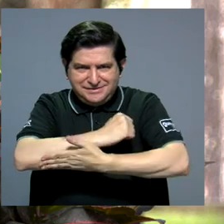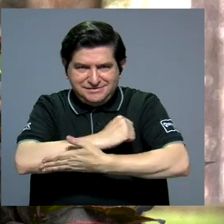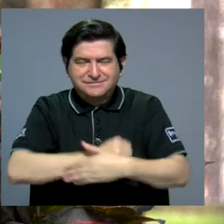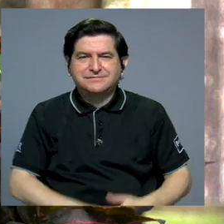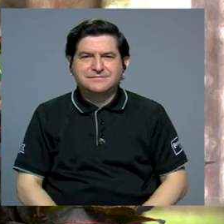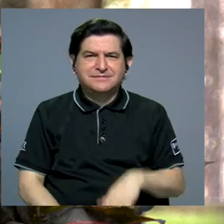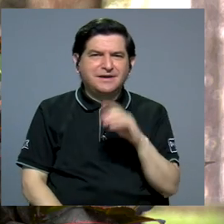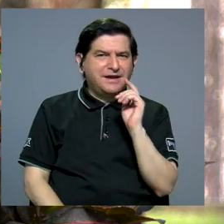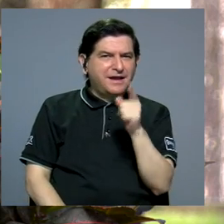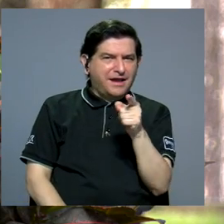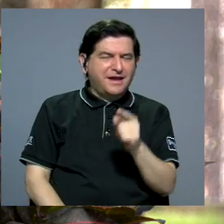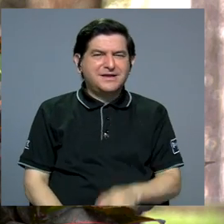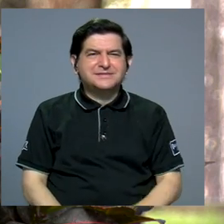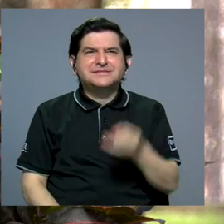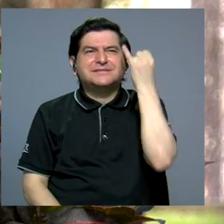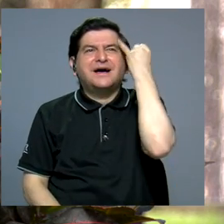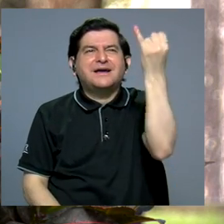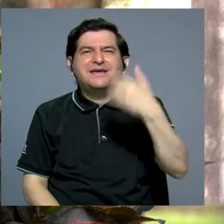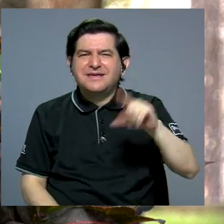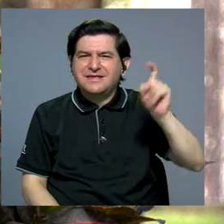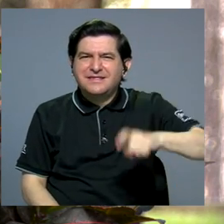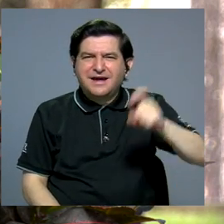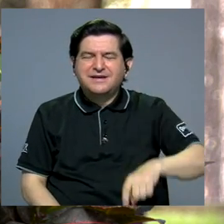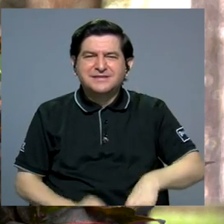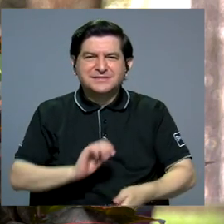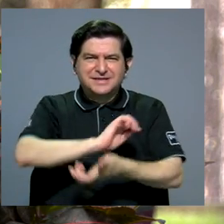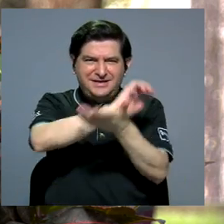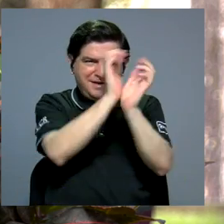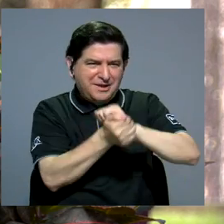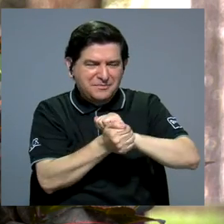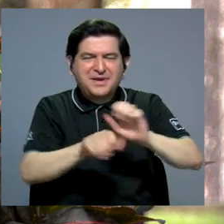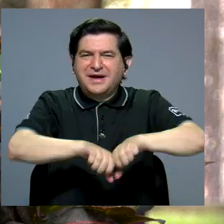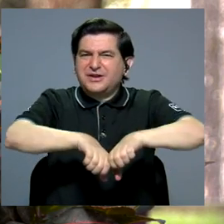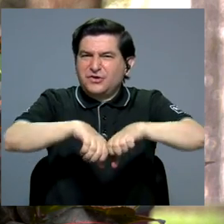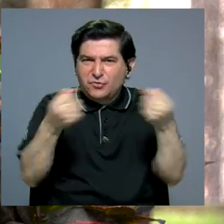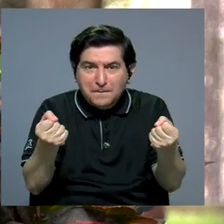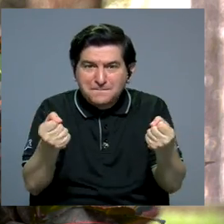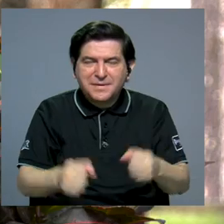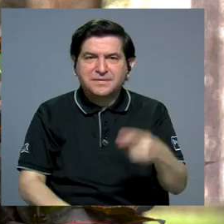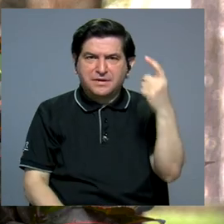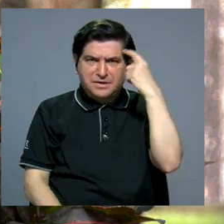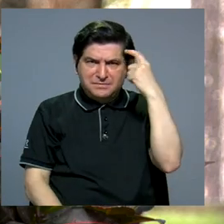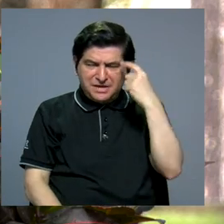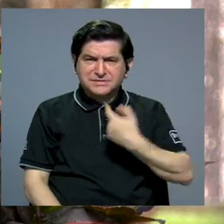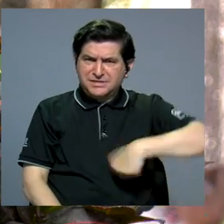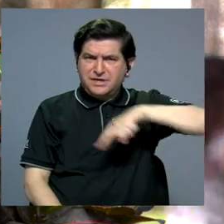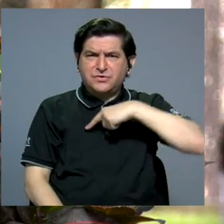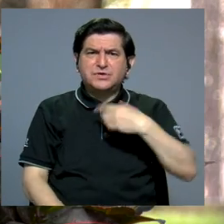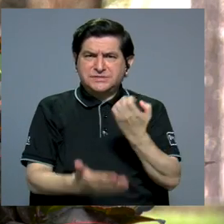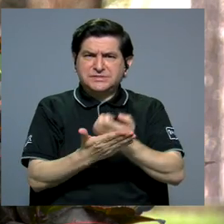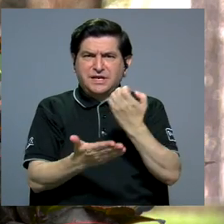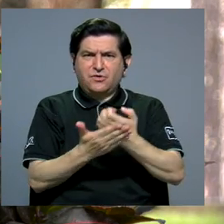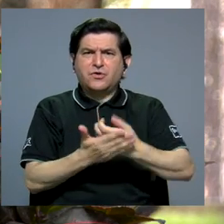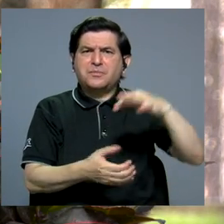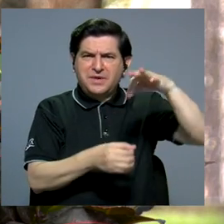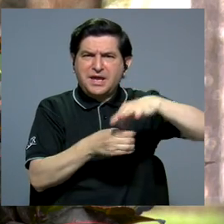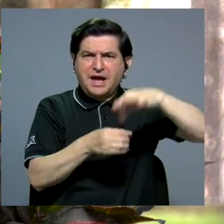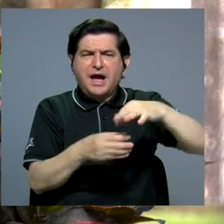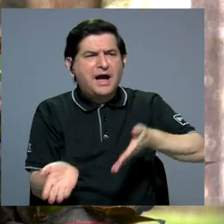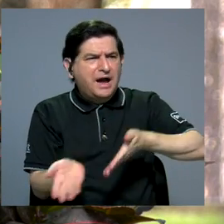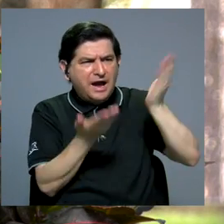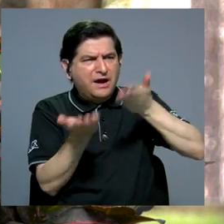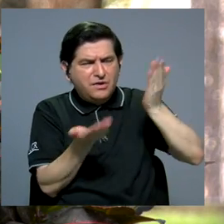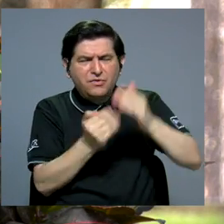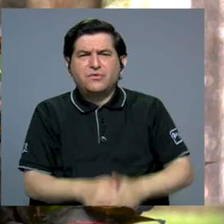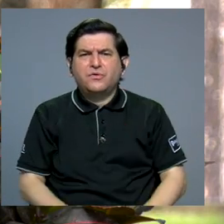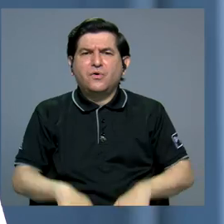es una idea que se tiene que quebrar, que se tiene que romper. ¿Tenemos que pensar en ser una economía